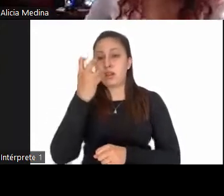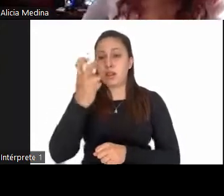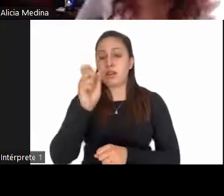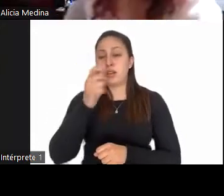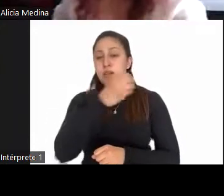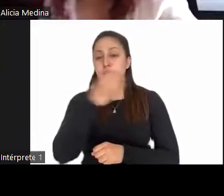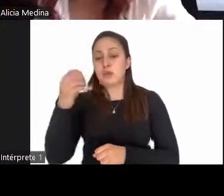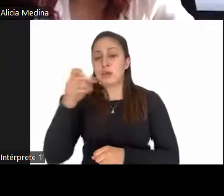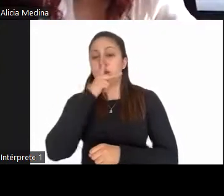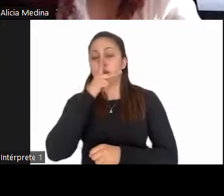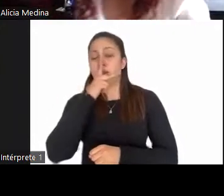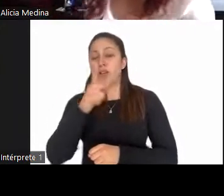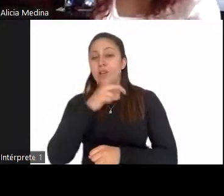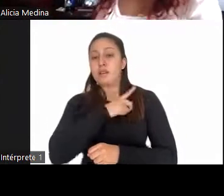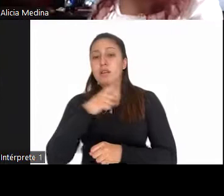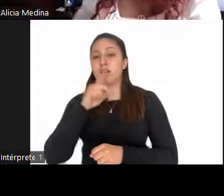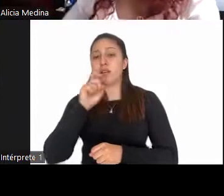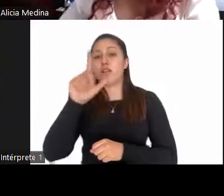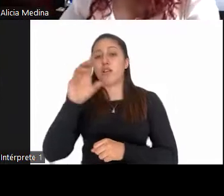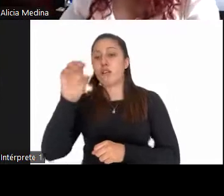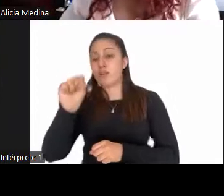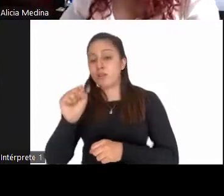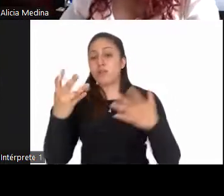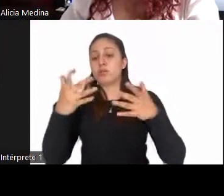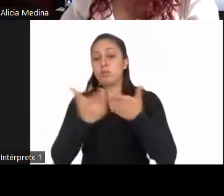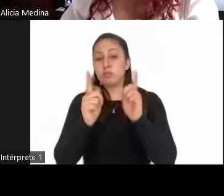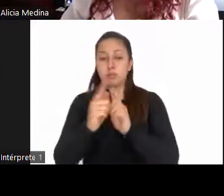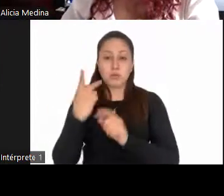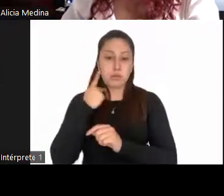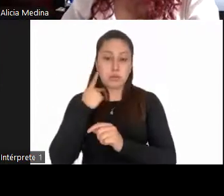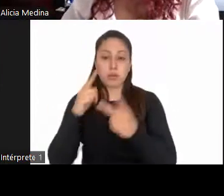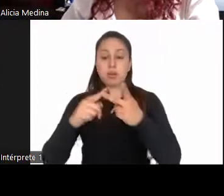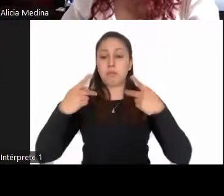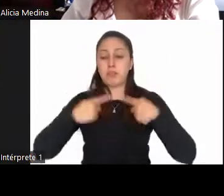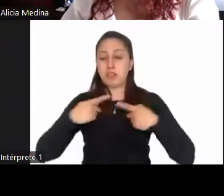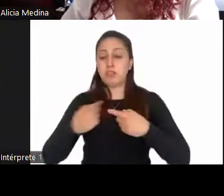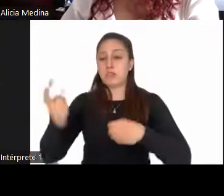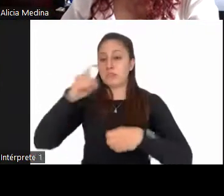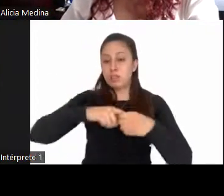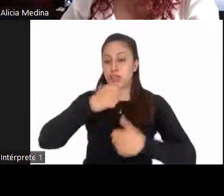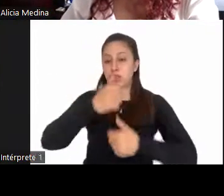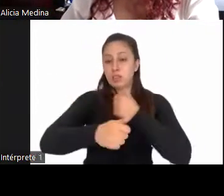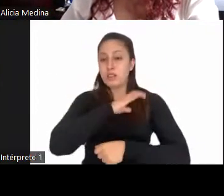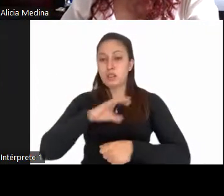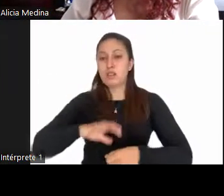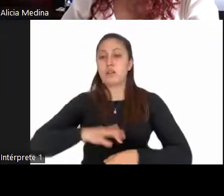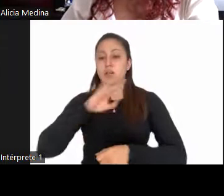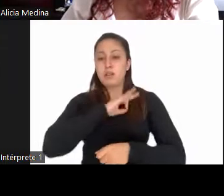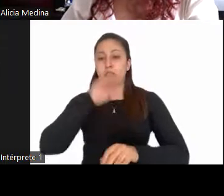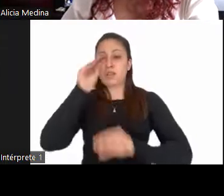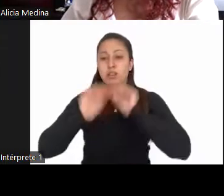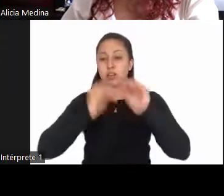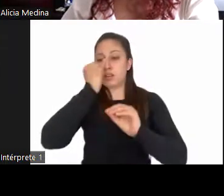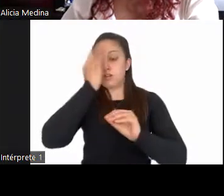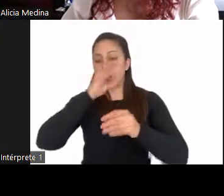género. Podría quedar: los partidos políticos, coaliciones y personas candidatas colocarán propaganda electoral observando